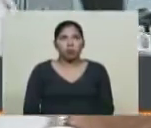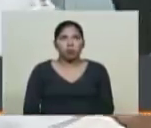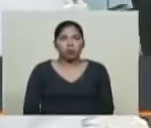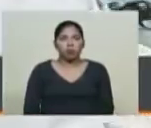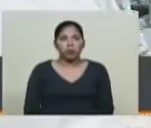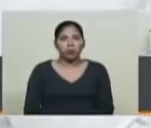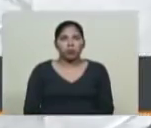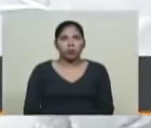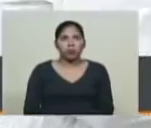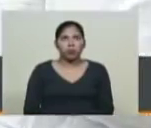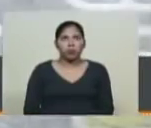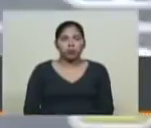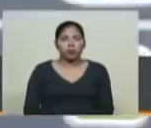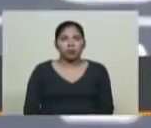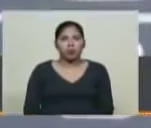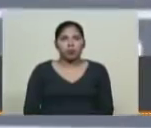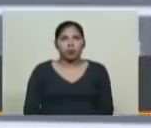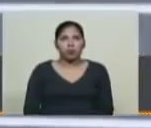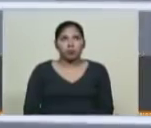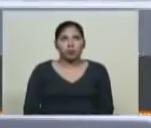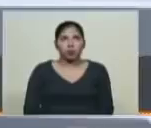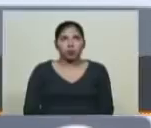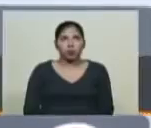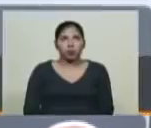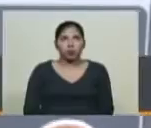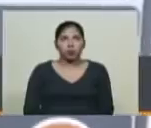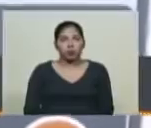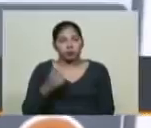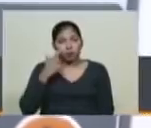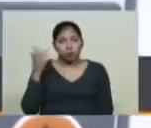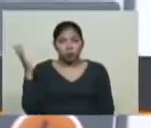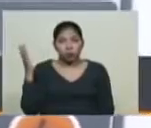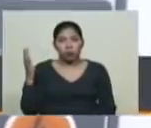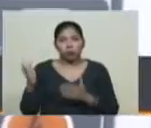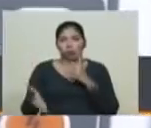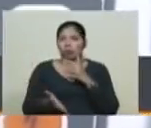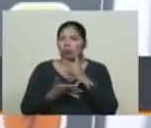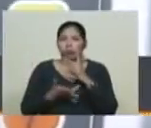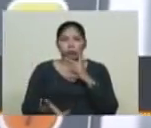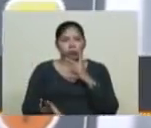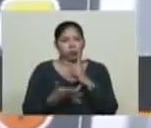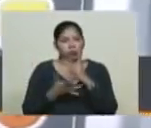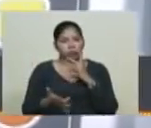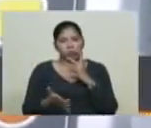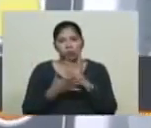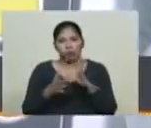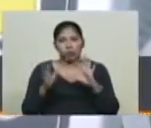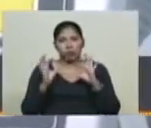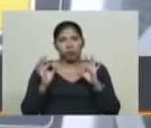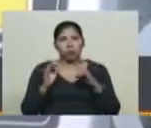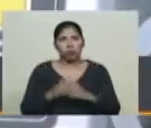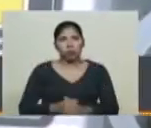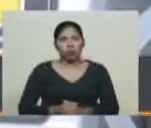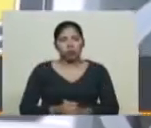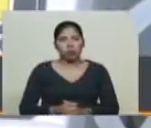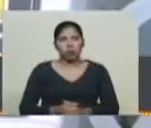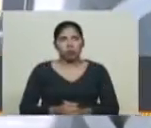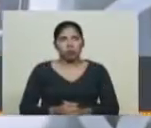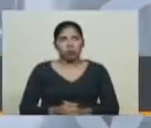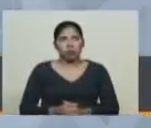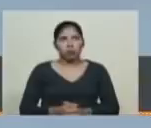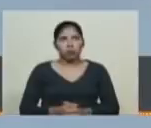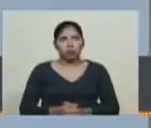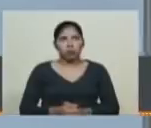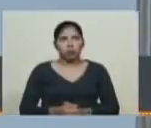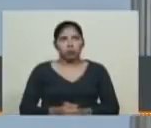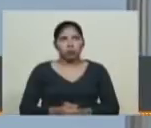Un aspirador de gleras, su carro de paro. Su carro de paro que está totalmente equipado, presidente. No hoy, va a estar totalmente equipado